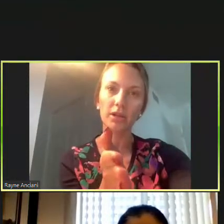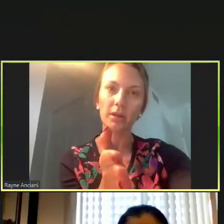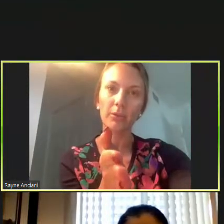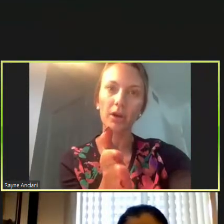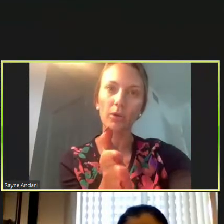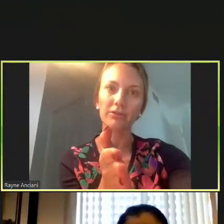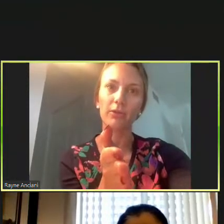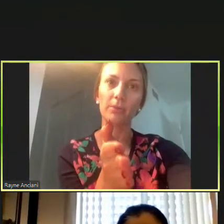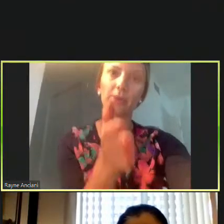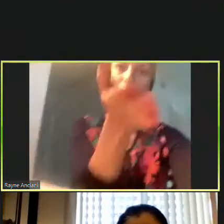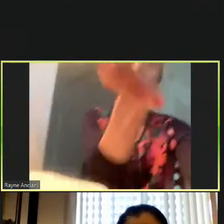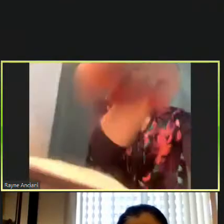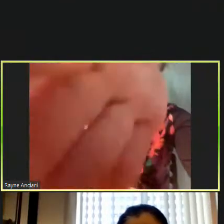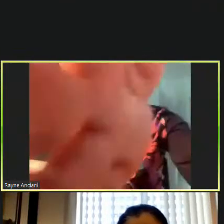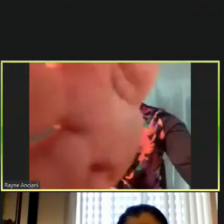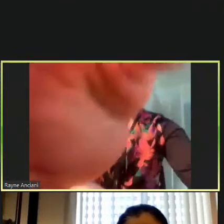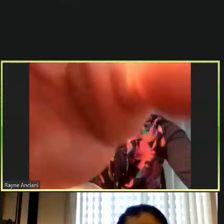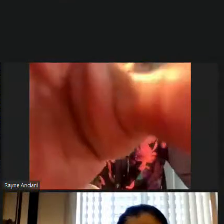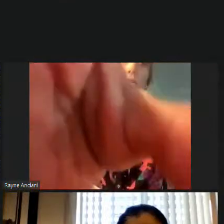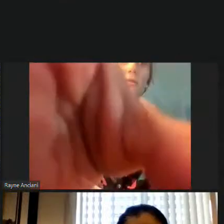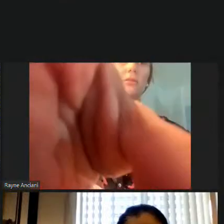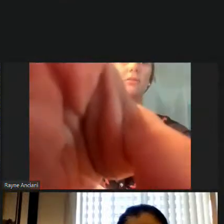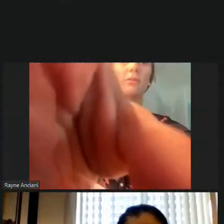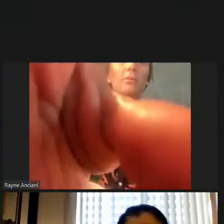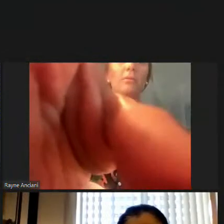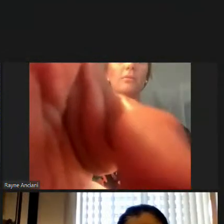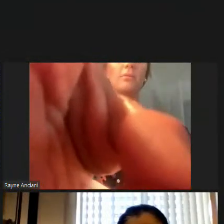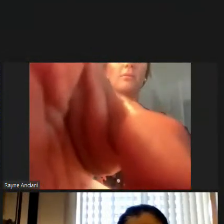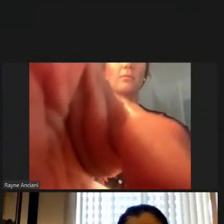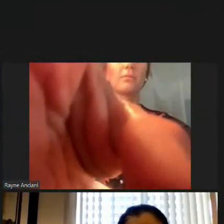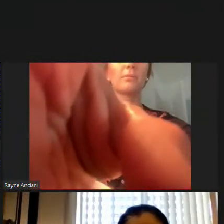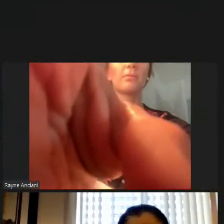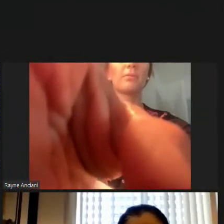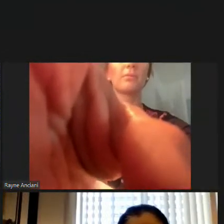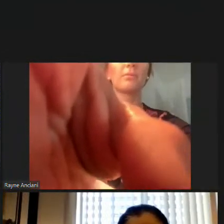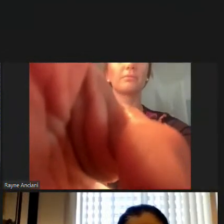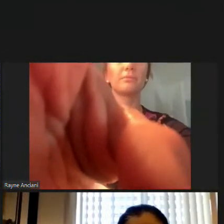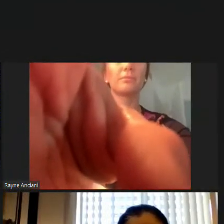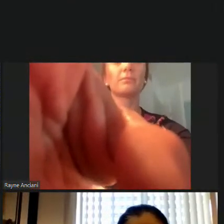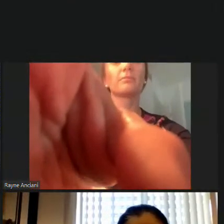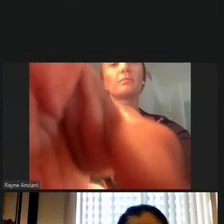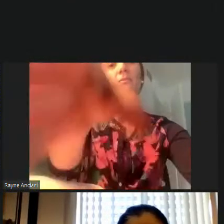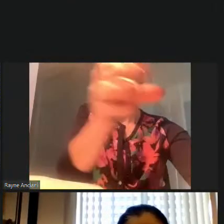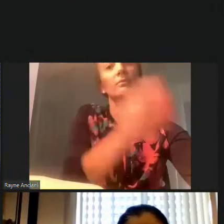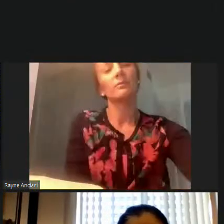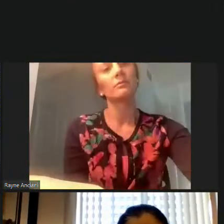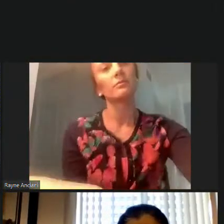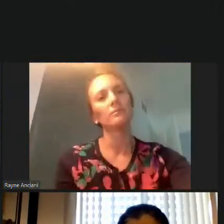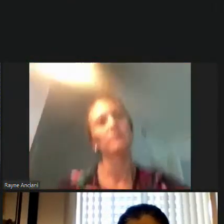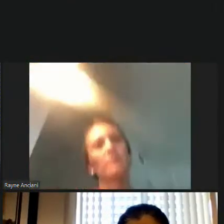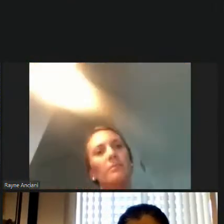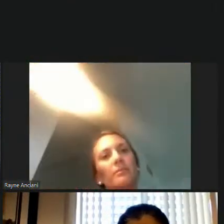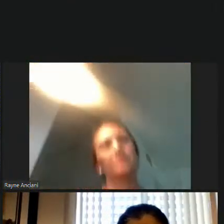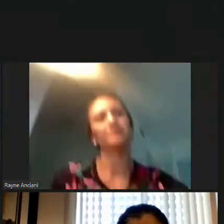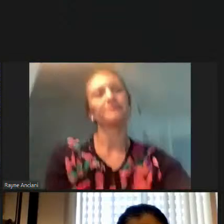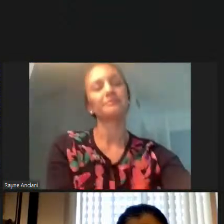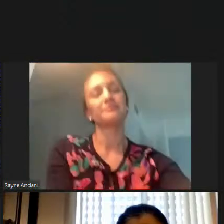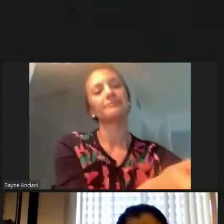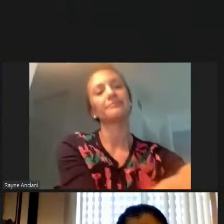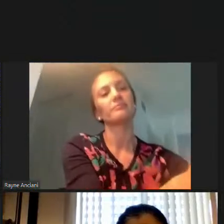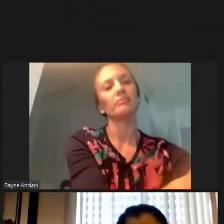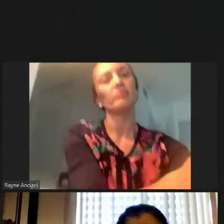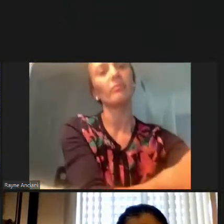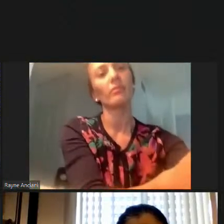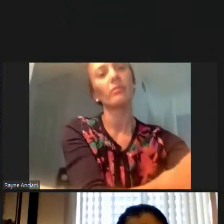haciendo ahorita por el law enforcement. Bueno, ahora si comete un delito o no cumple con las regulaciones de las órdenes